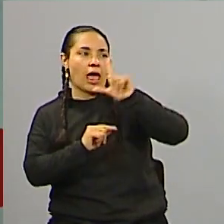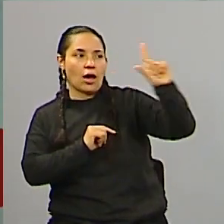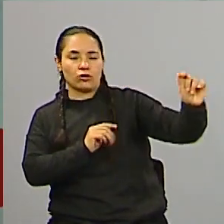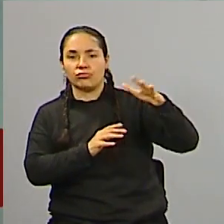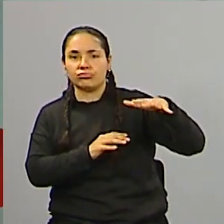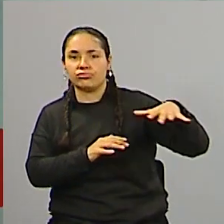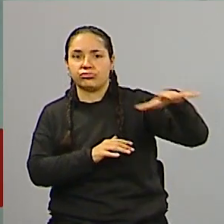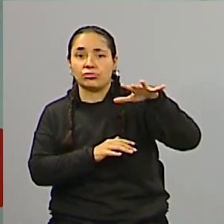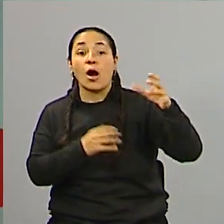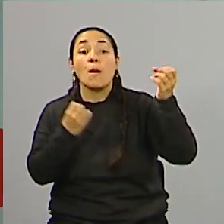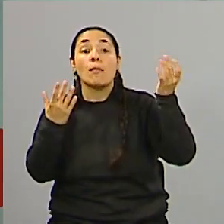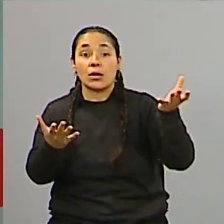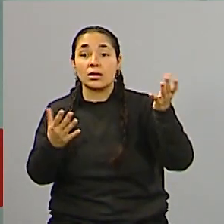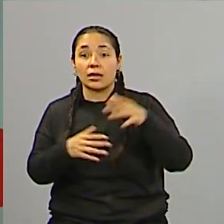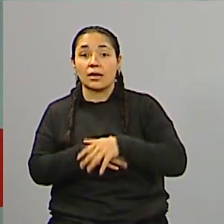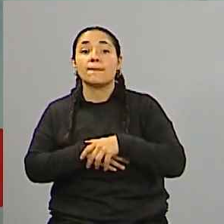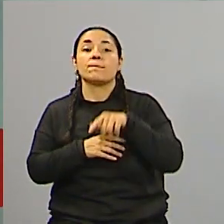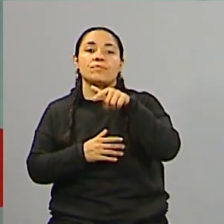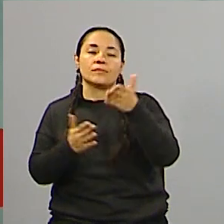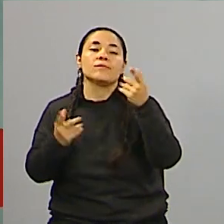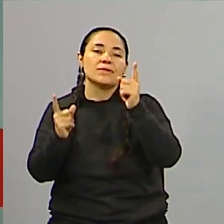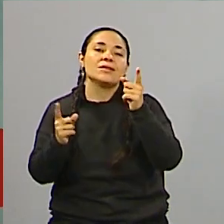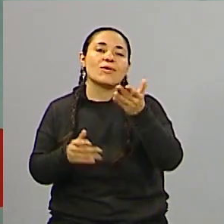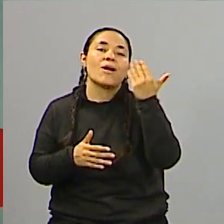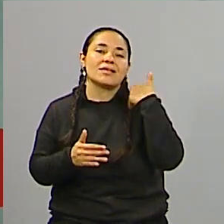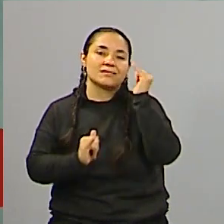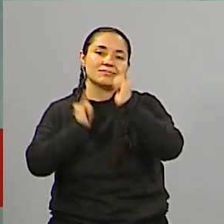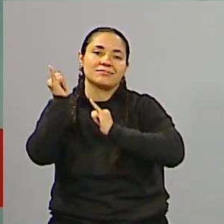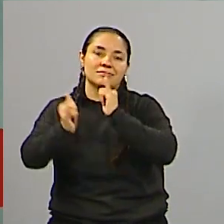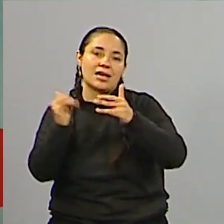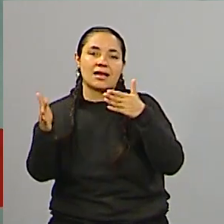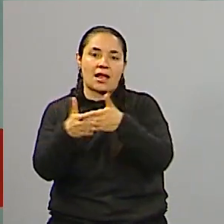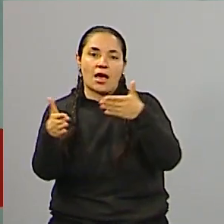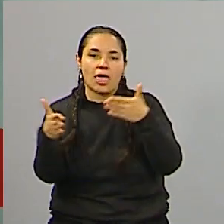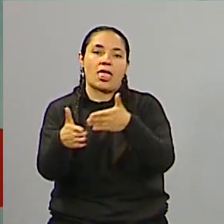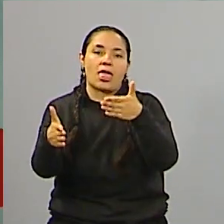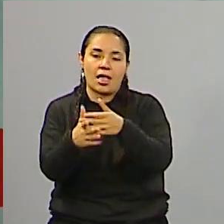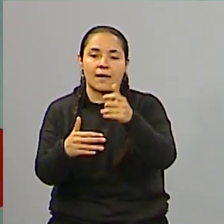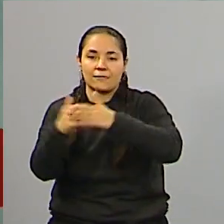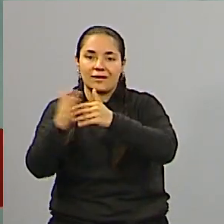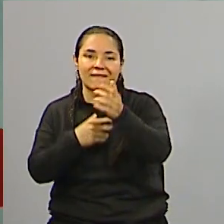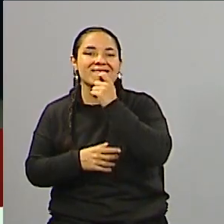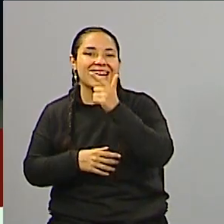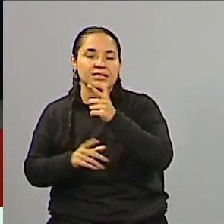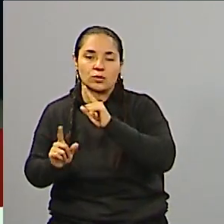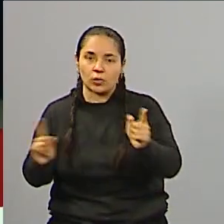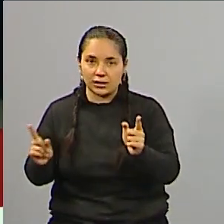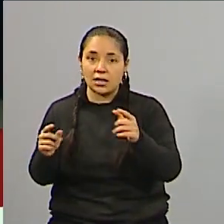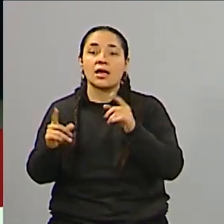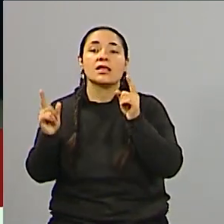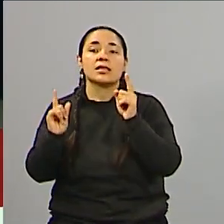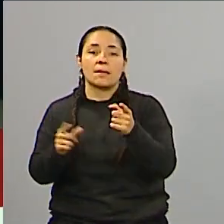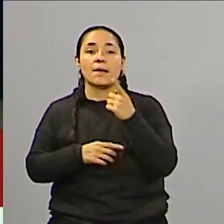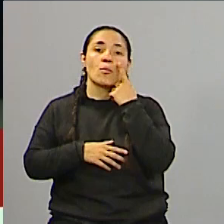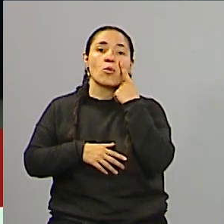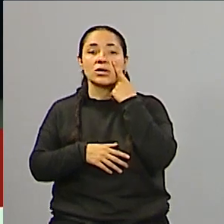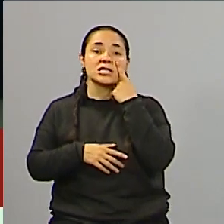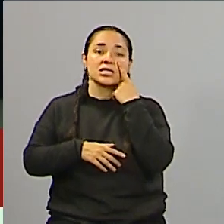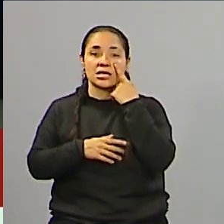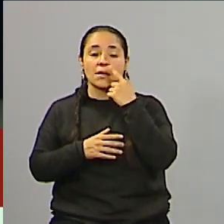sentirse como identificado con ese proyecto? Porque yo a Luis lo conozco. No pasa lo mismo que también lo conozco a otros